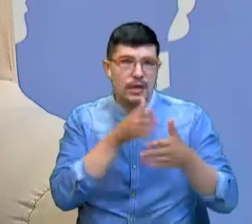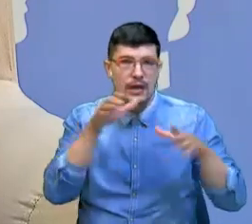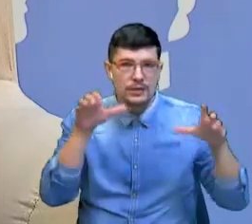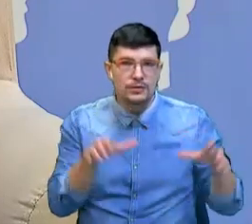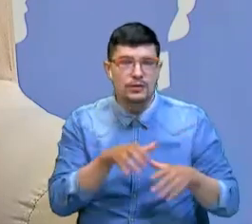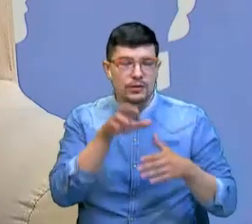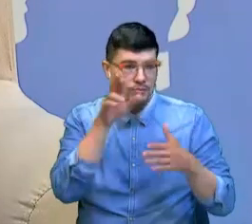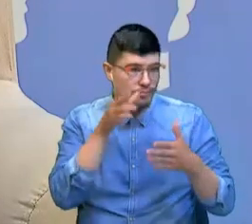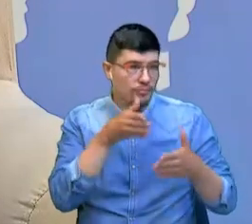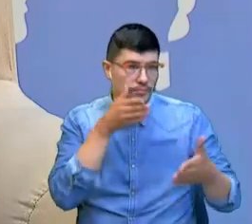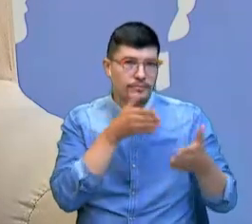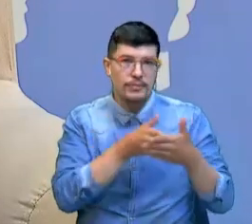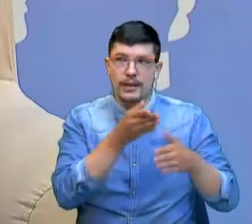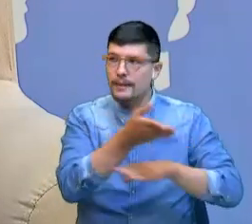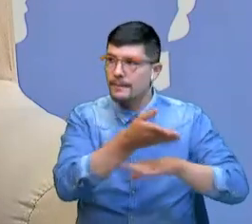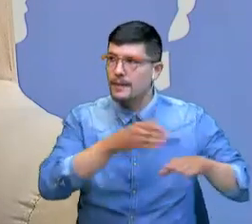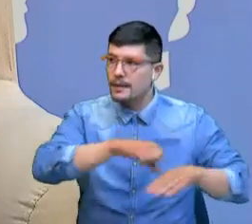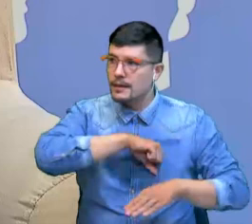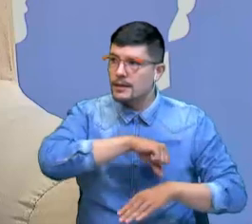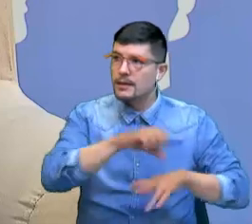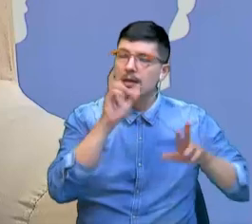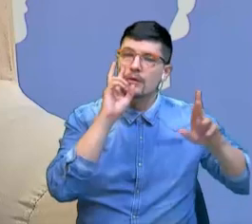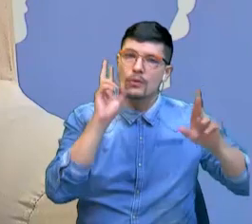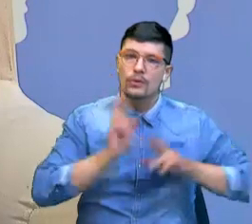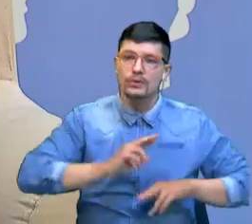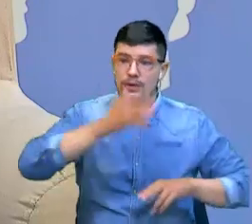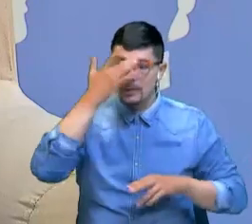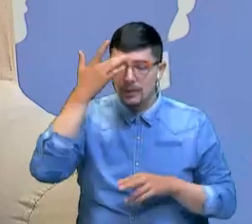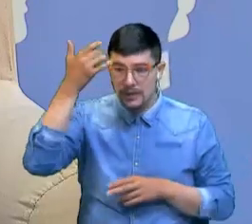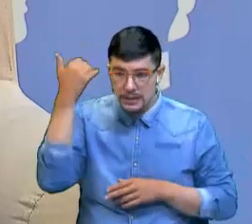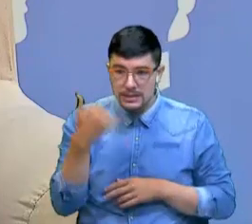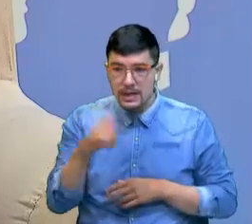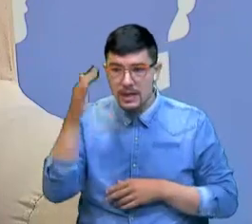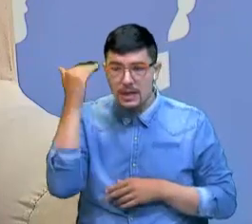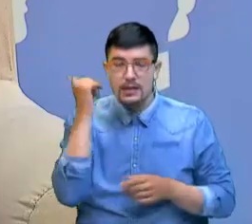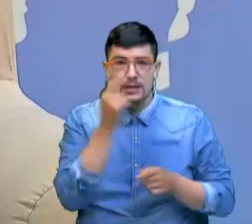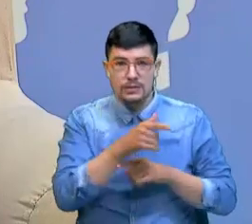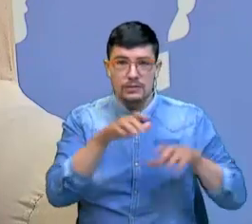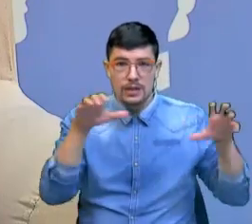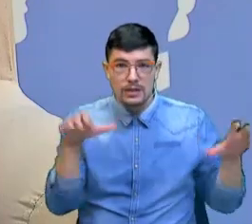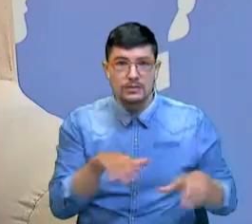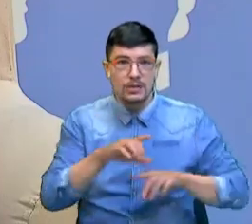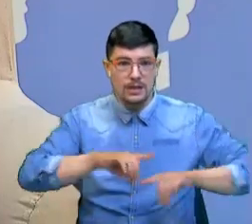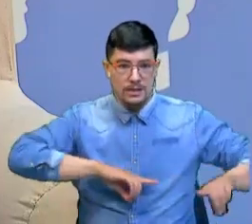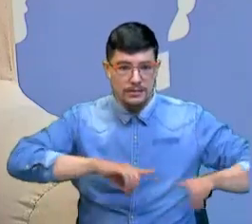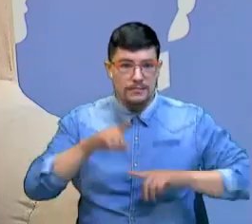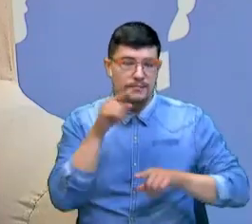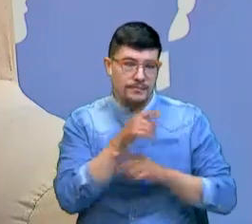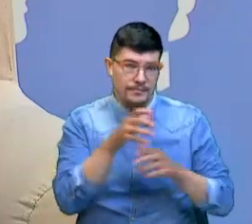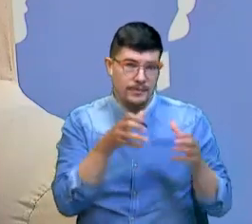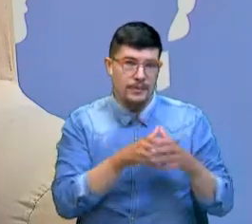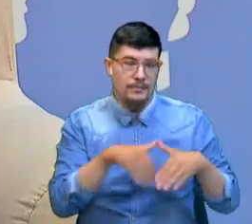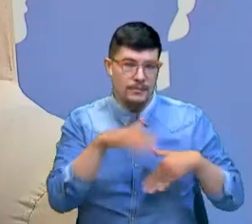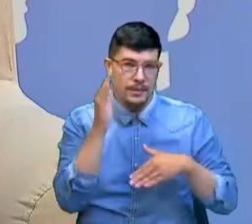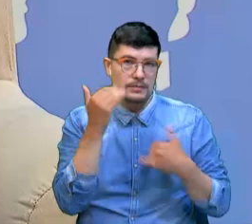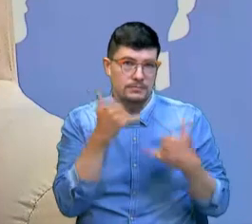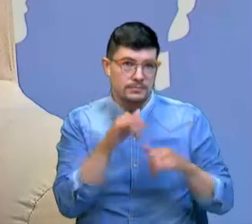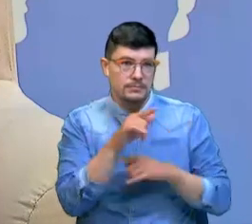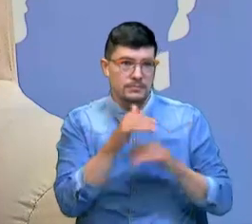nulidad y de restablecimiento del derecho, teniendo en cuenta que es un acto administrativo de una fuerza, de la